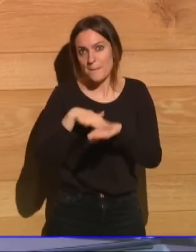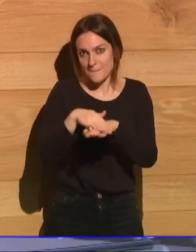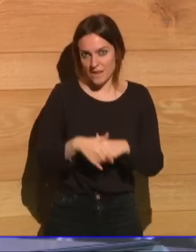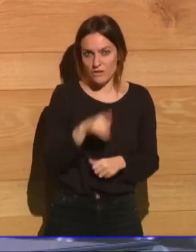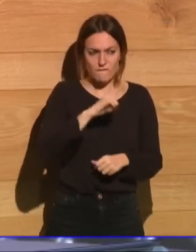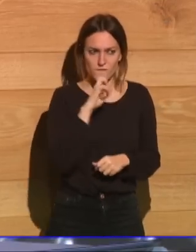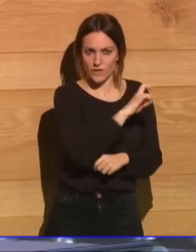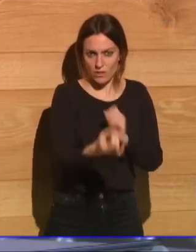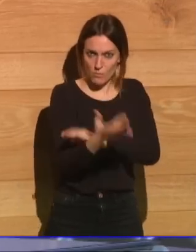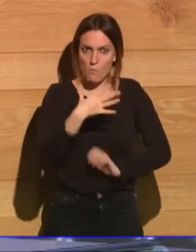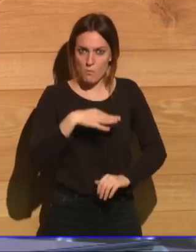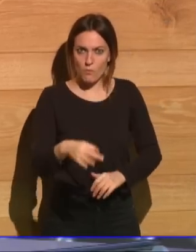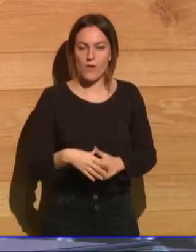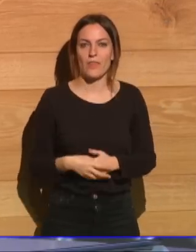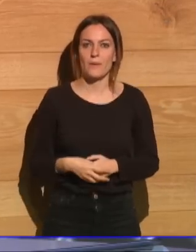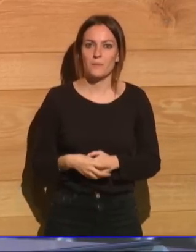una fundación ya.